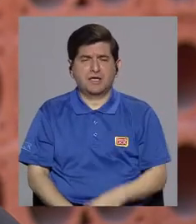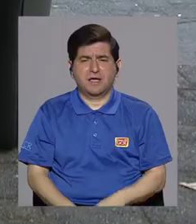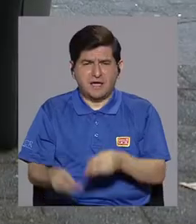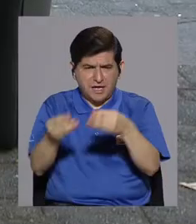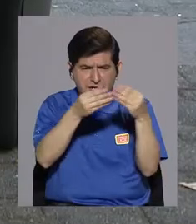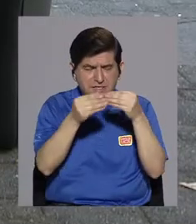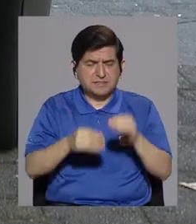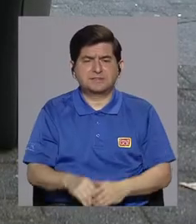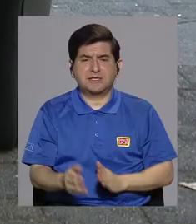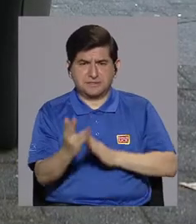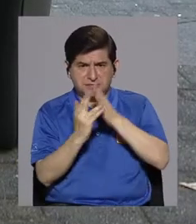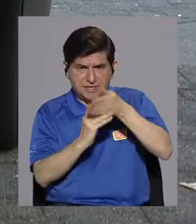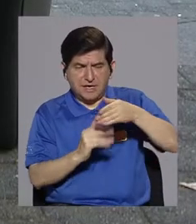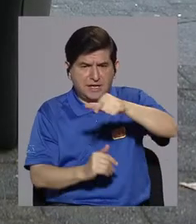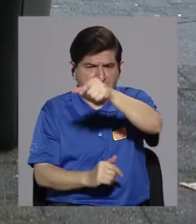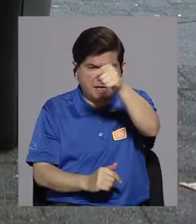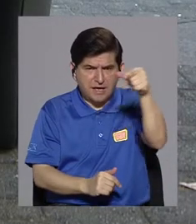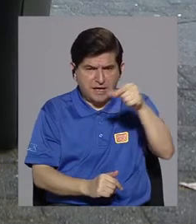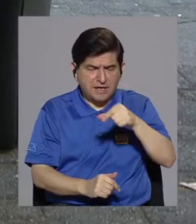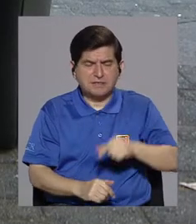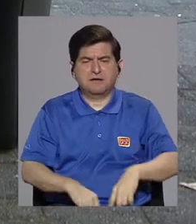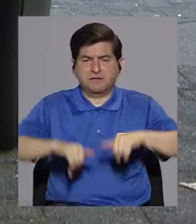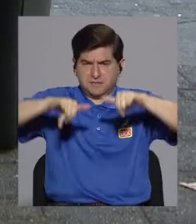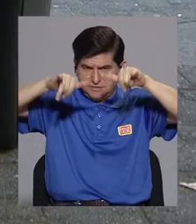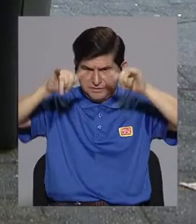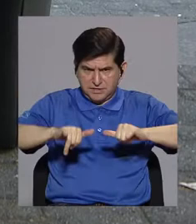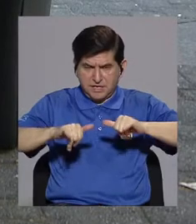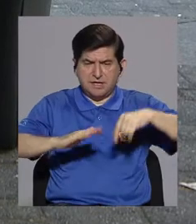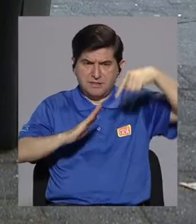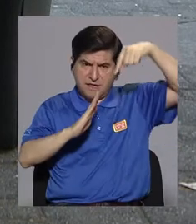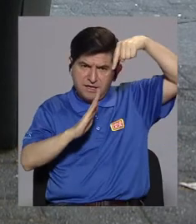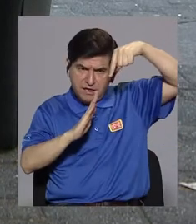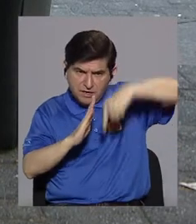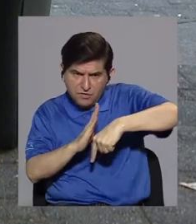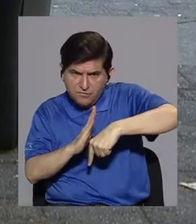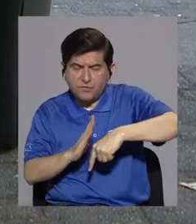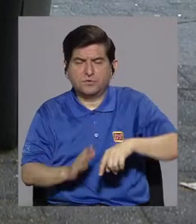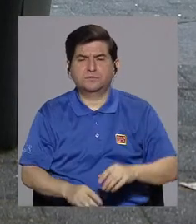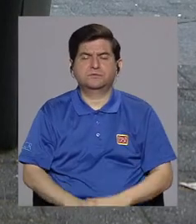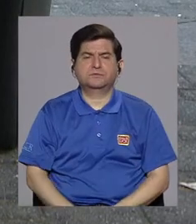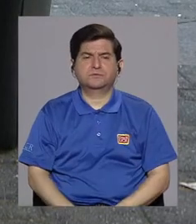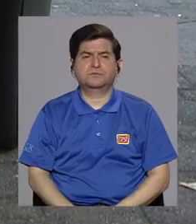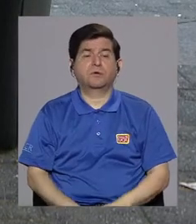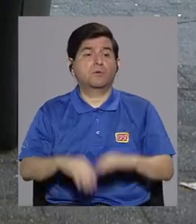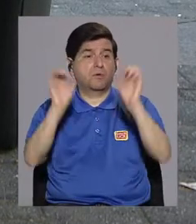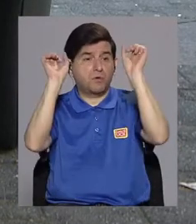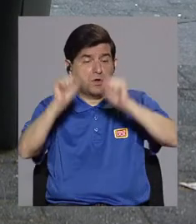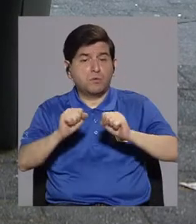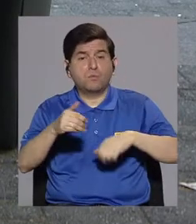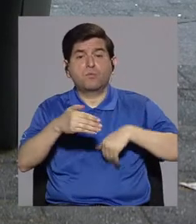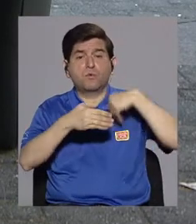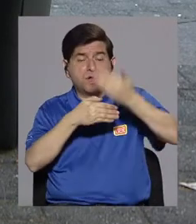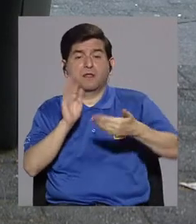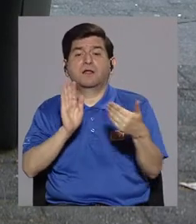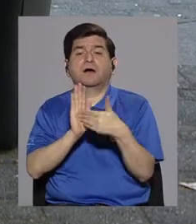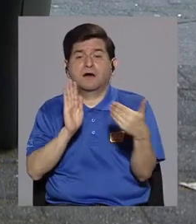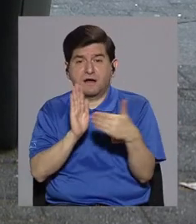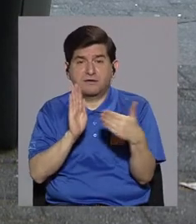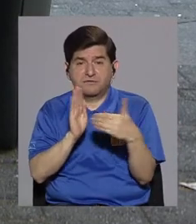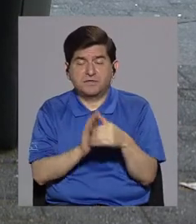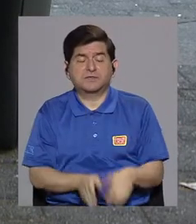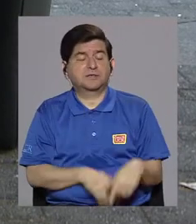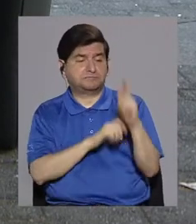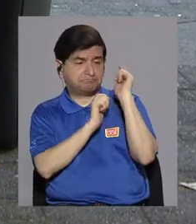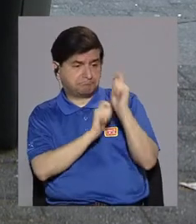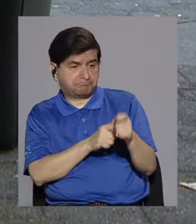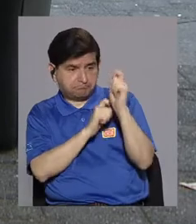migra a través de las corrientes fluviales, se deposita en el fondo de las cuencas y puede a partir de ahí afectar